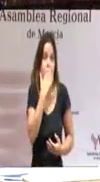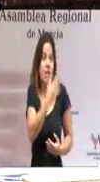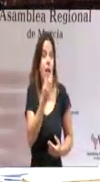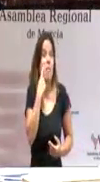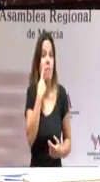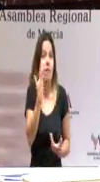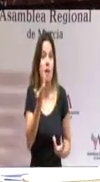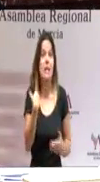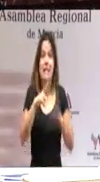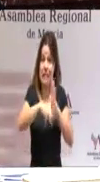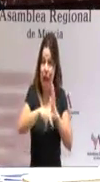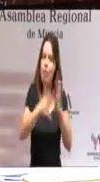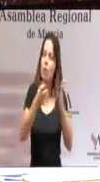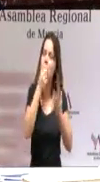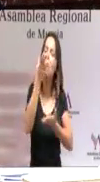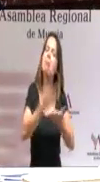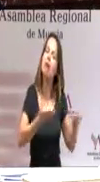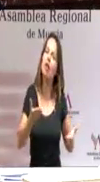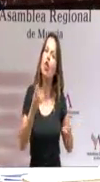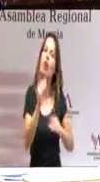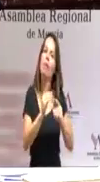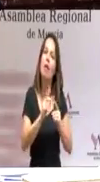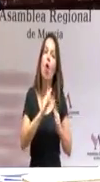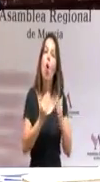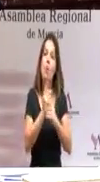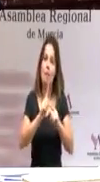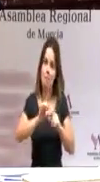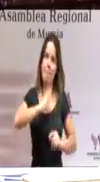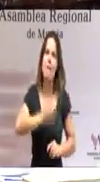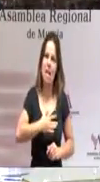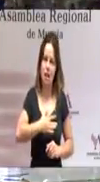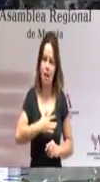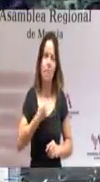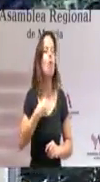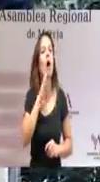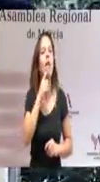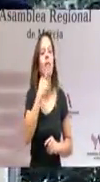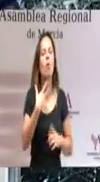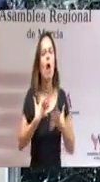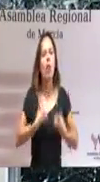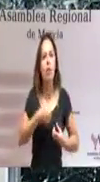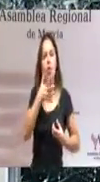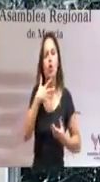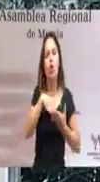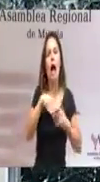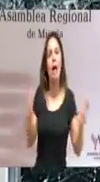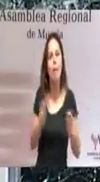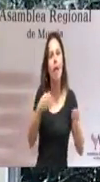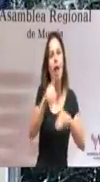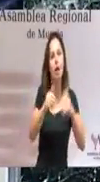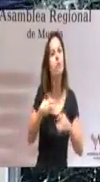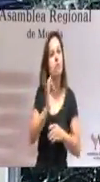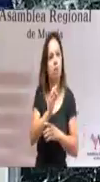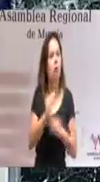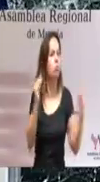usted, tarde, pero bienvenido al debate, un día después. Ha hablado de sofocón de la campaña electoral y, efectivamente,